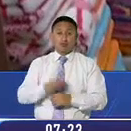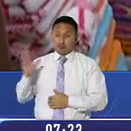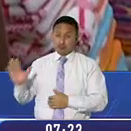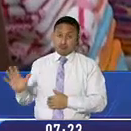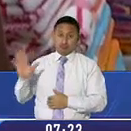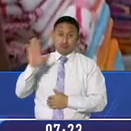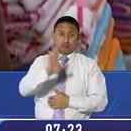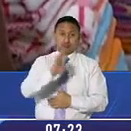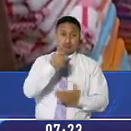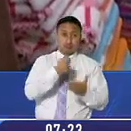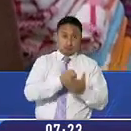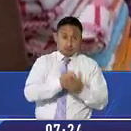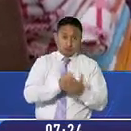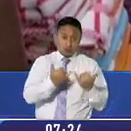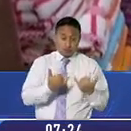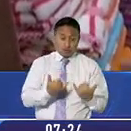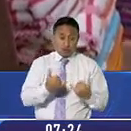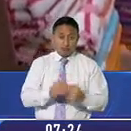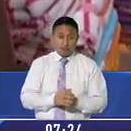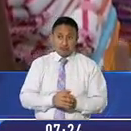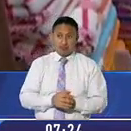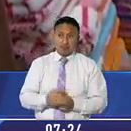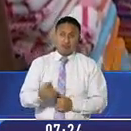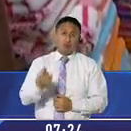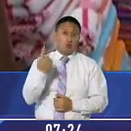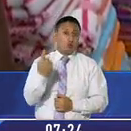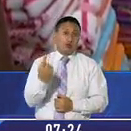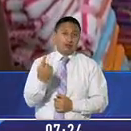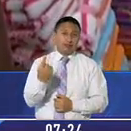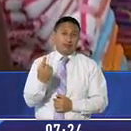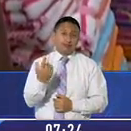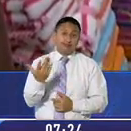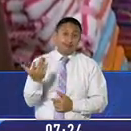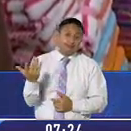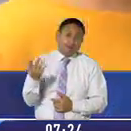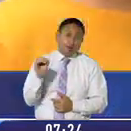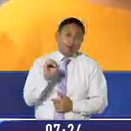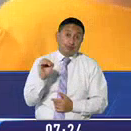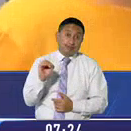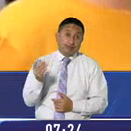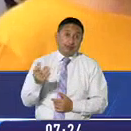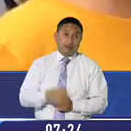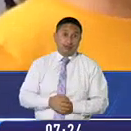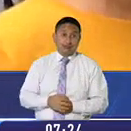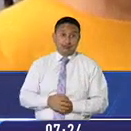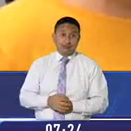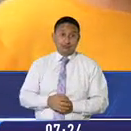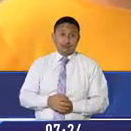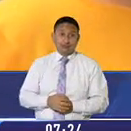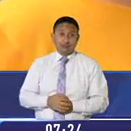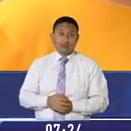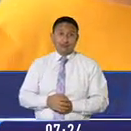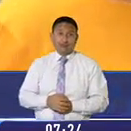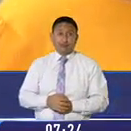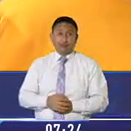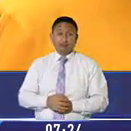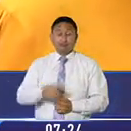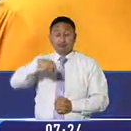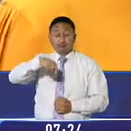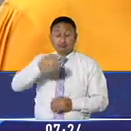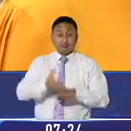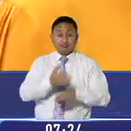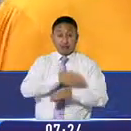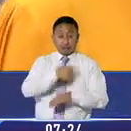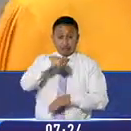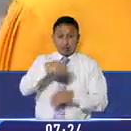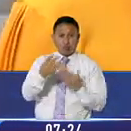una compra. Hoy en el día, si viene una o no viene nadie, muy bajo el nivel de personas que normalmente se solía ver en las calles. Yo